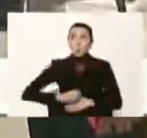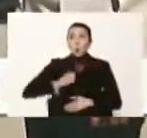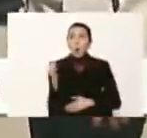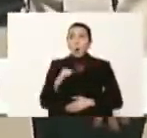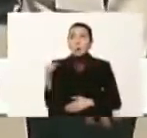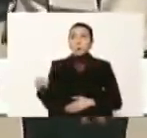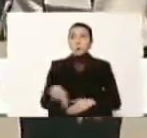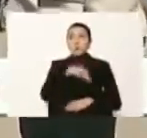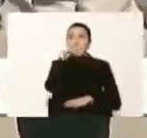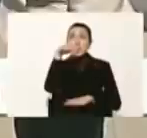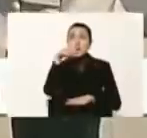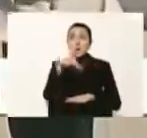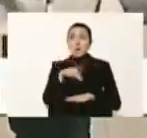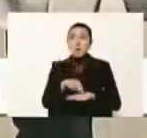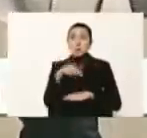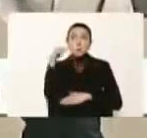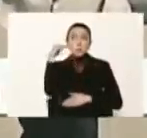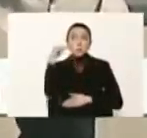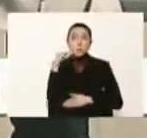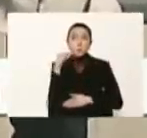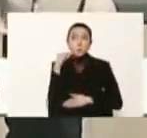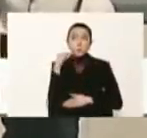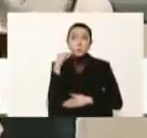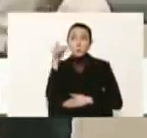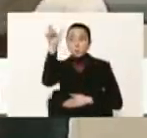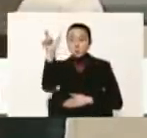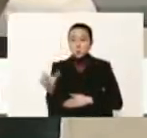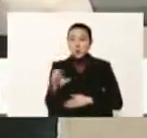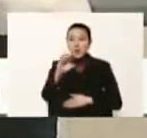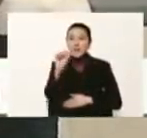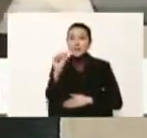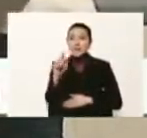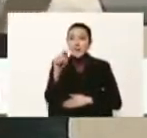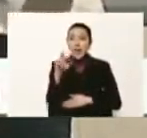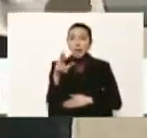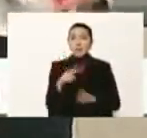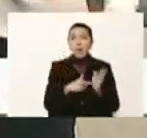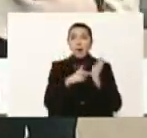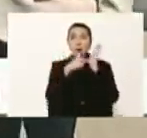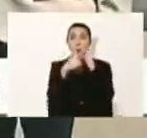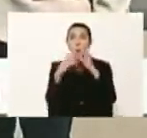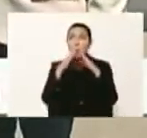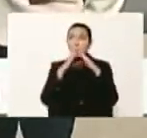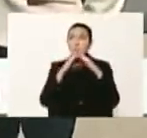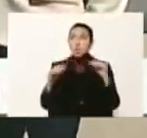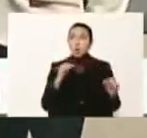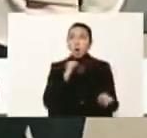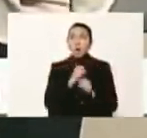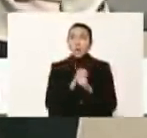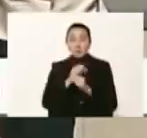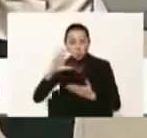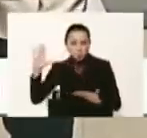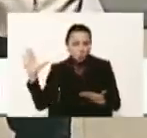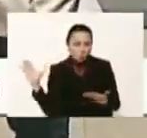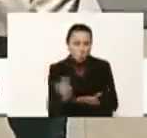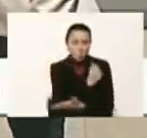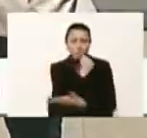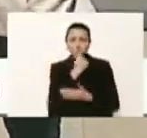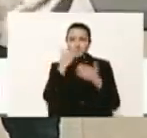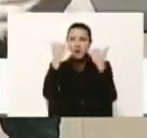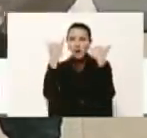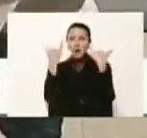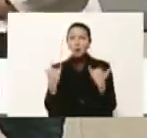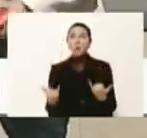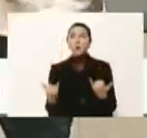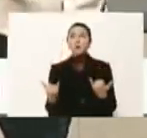Nacional Bolivariana, el mayor general Estrada, pues nos muestre todo lo que hemos incautado hasta el